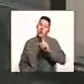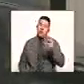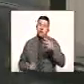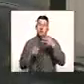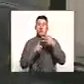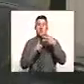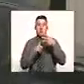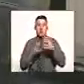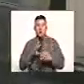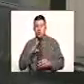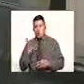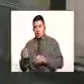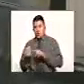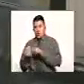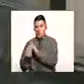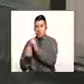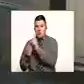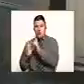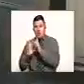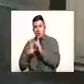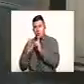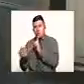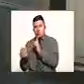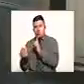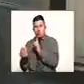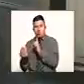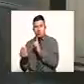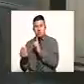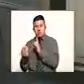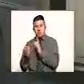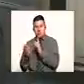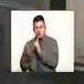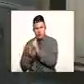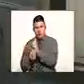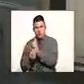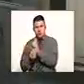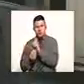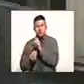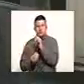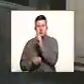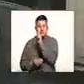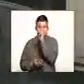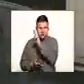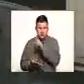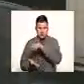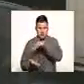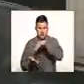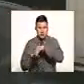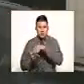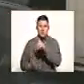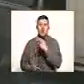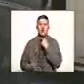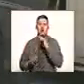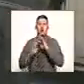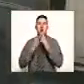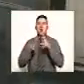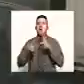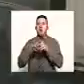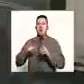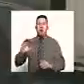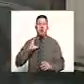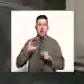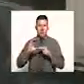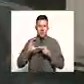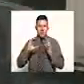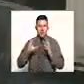hoy en Comisión Primera del Senado estaban dos proyectos, uno del Centro Democrático para congelar salarios de los congresistas,